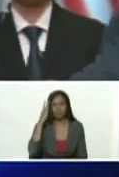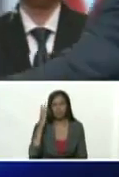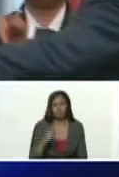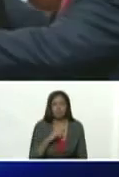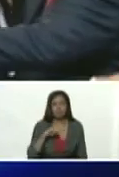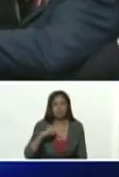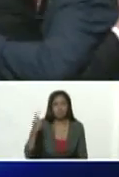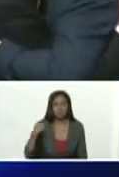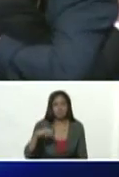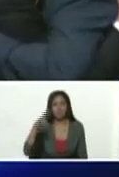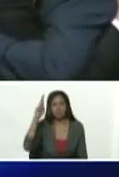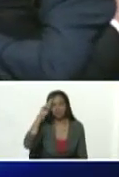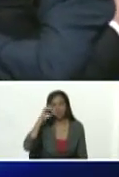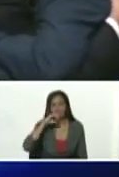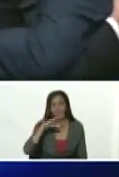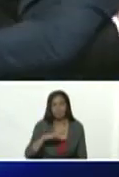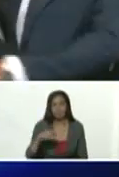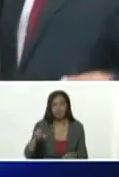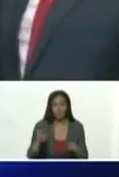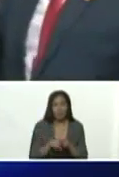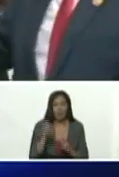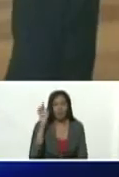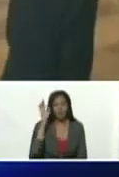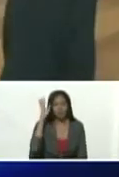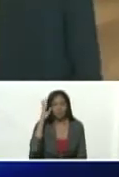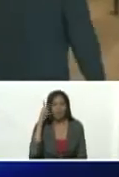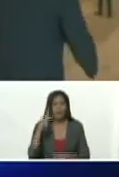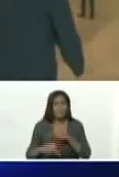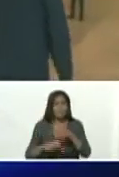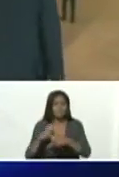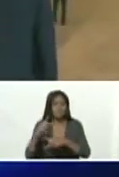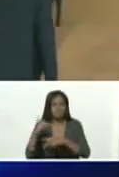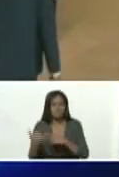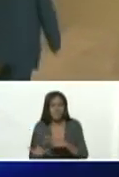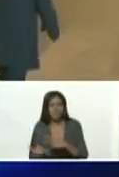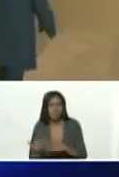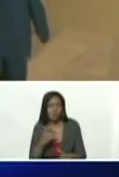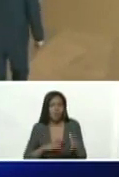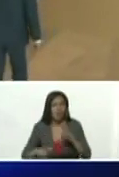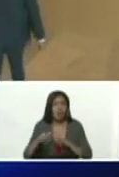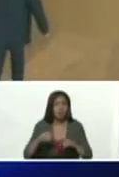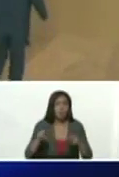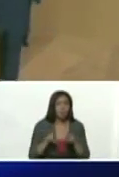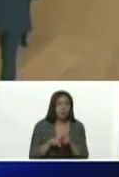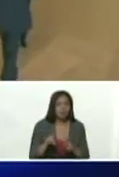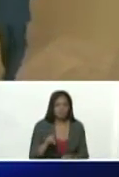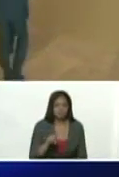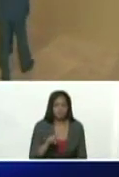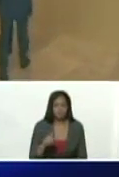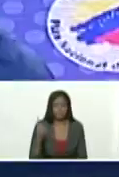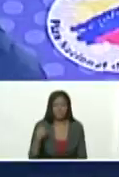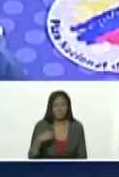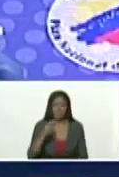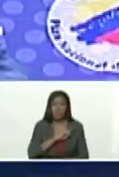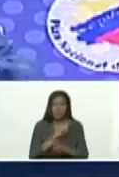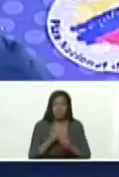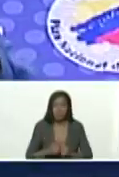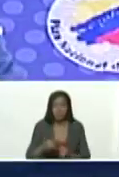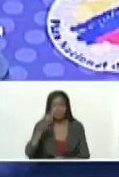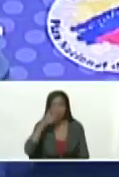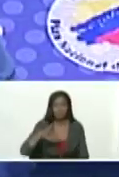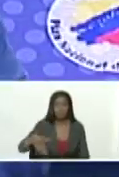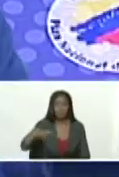Tenemos la razón histórica. Las ideas, el proyecto, el amor. Y tenemos la fuerza, además, de un